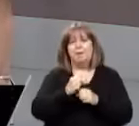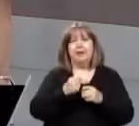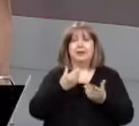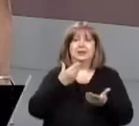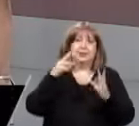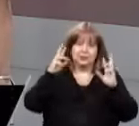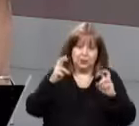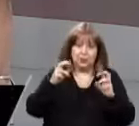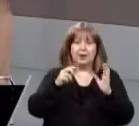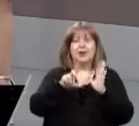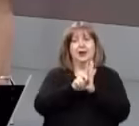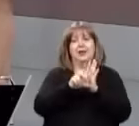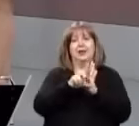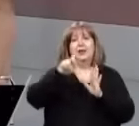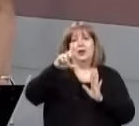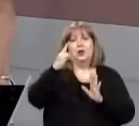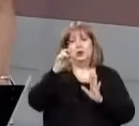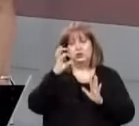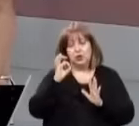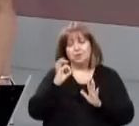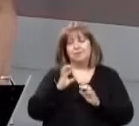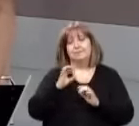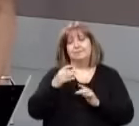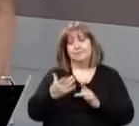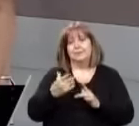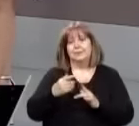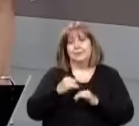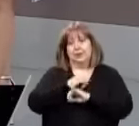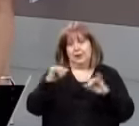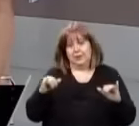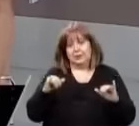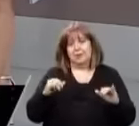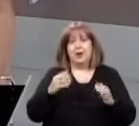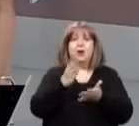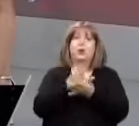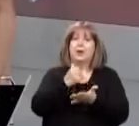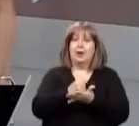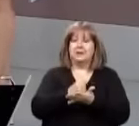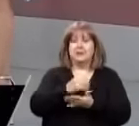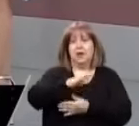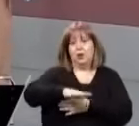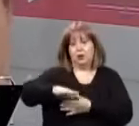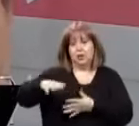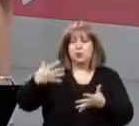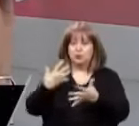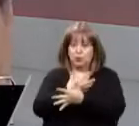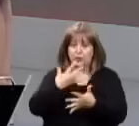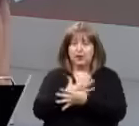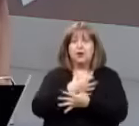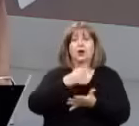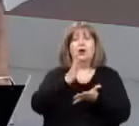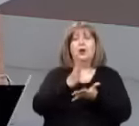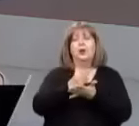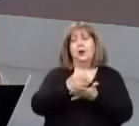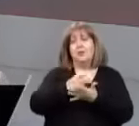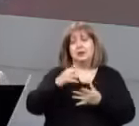tema porque, bueno, lamentablemente pasó como la relevancia, ¿no?, por lo sucedido y por lo mediático que se tornó el tema, pero deben haber muchas